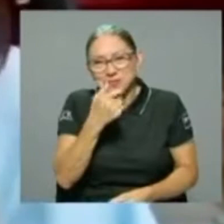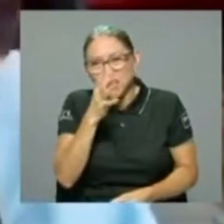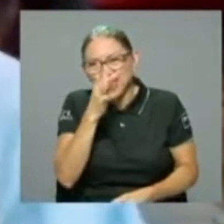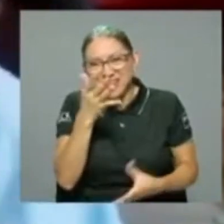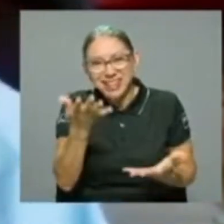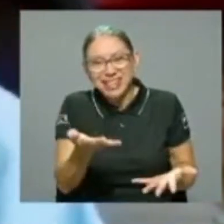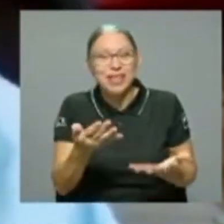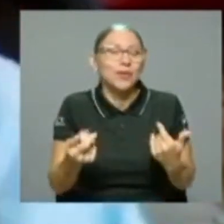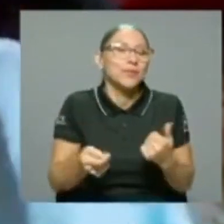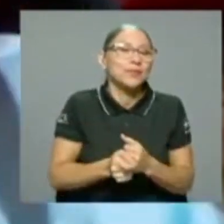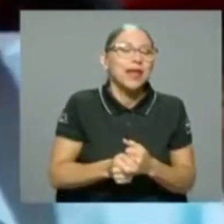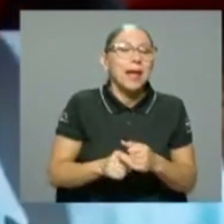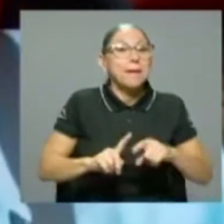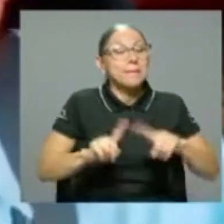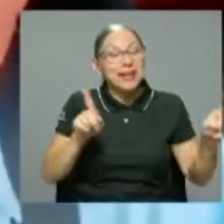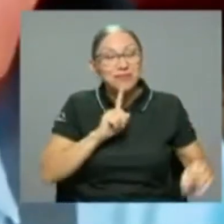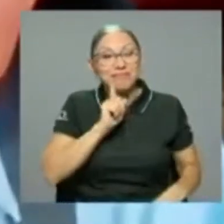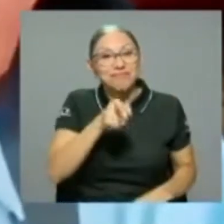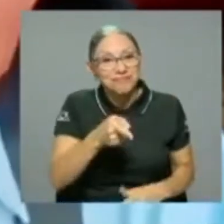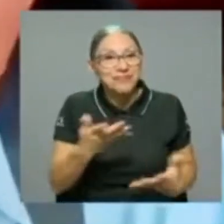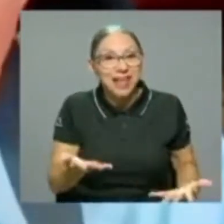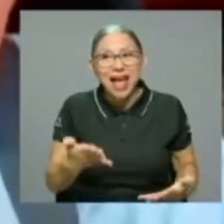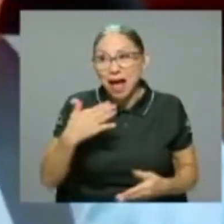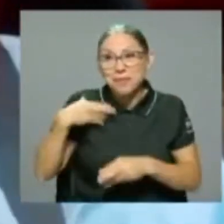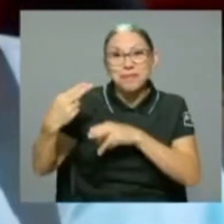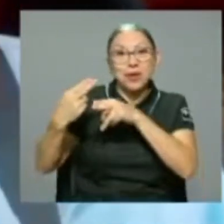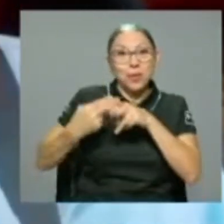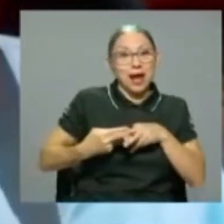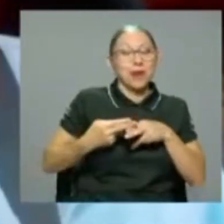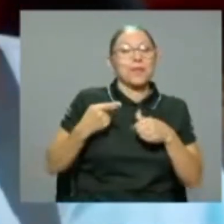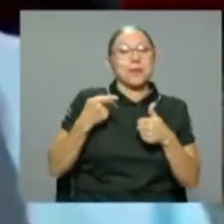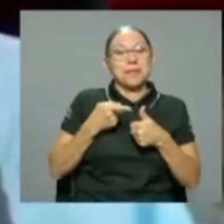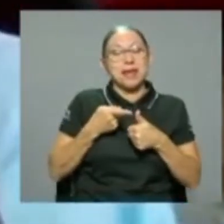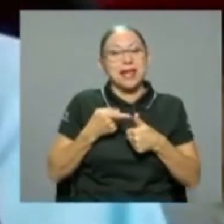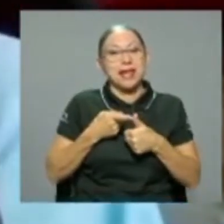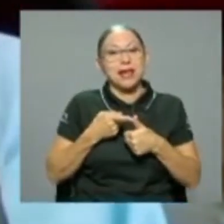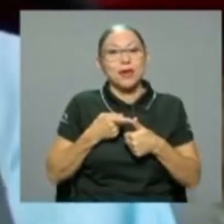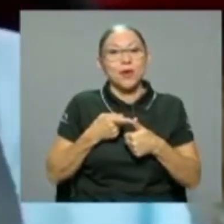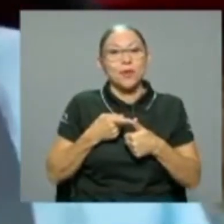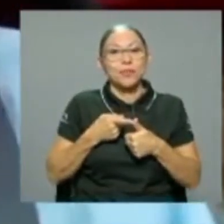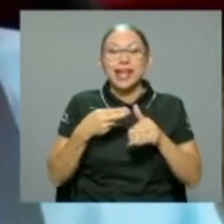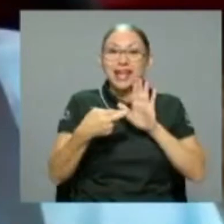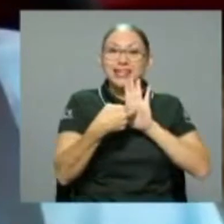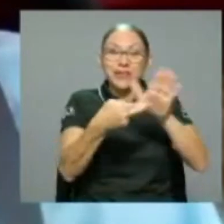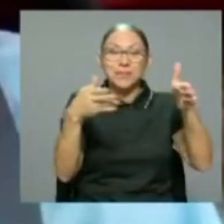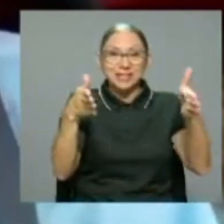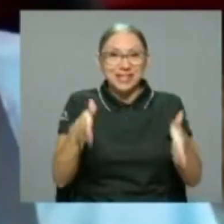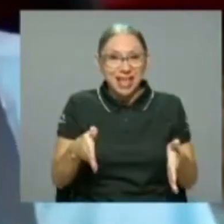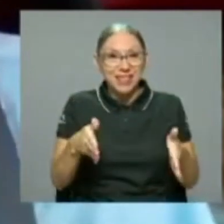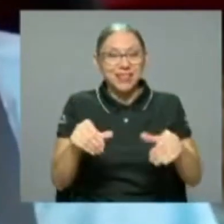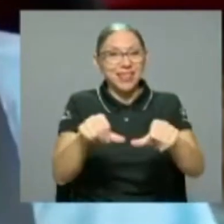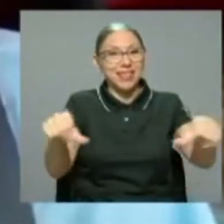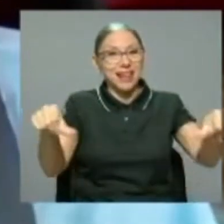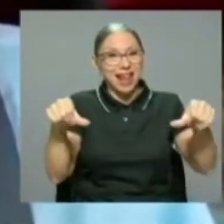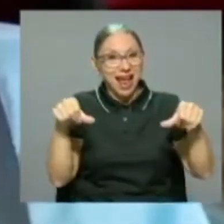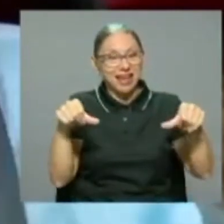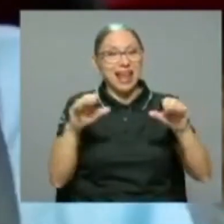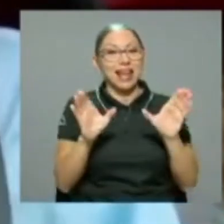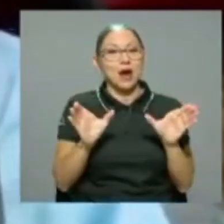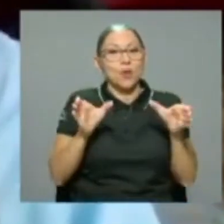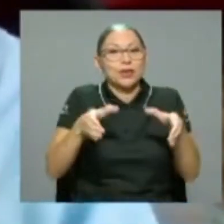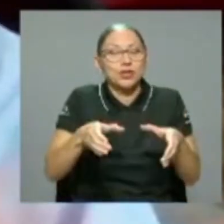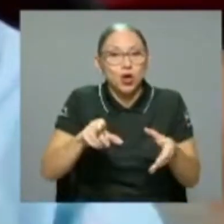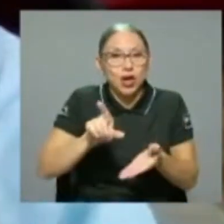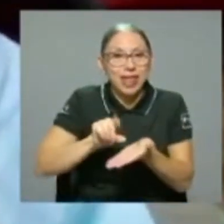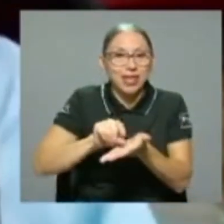el asunto, pero efectivamente a mí me nombraron primero representante del área en la comisión